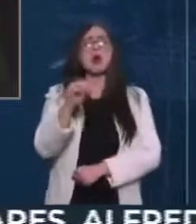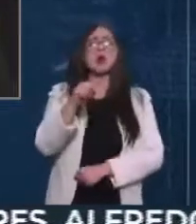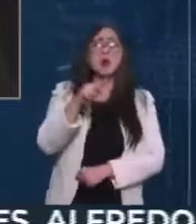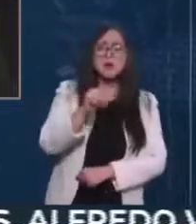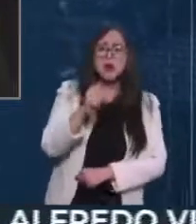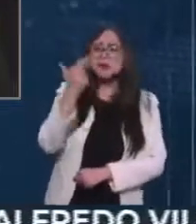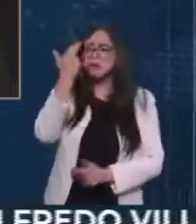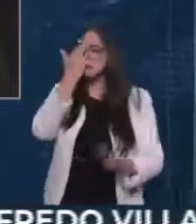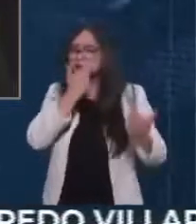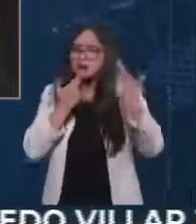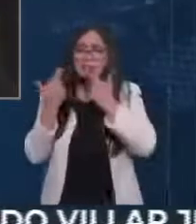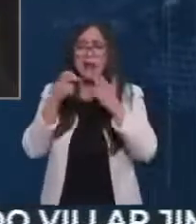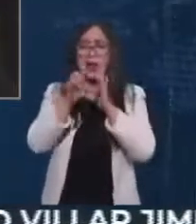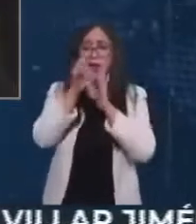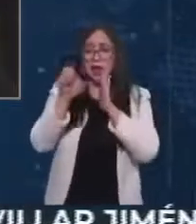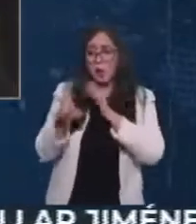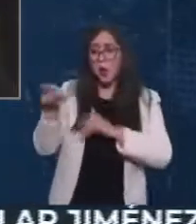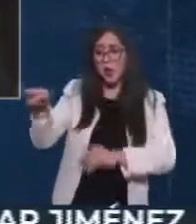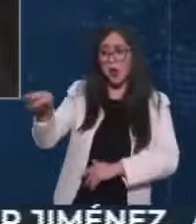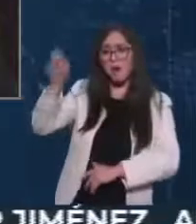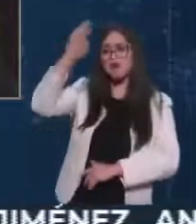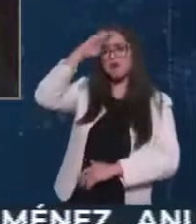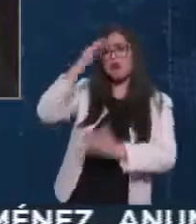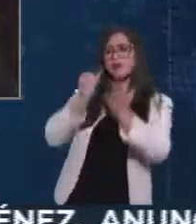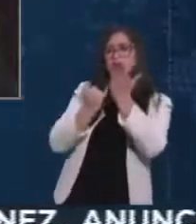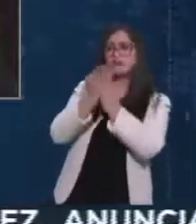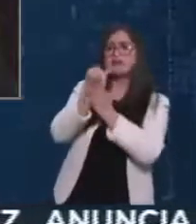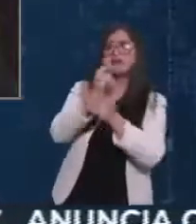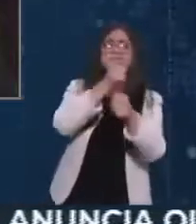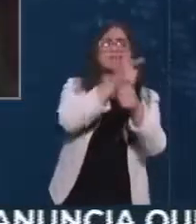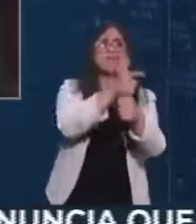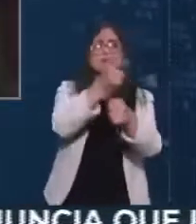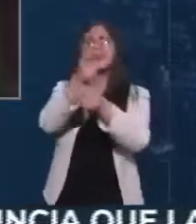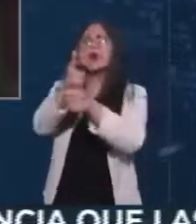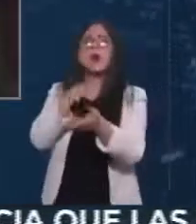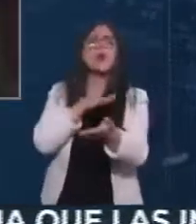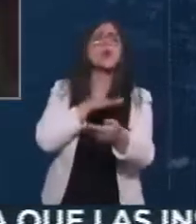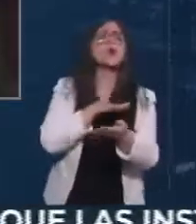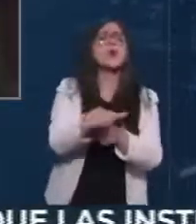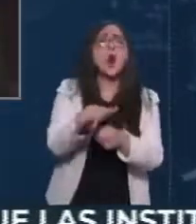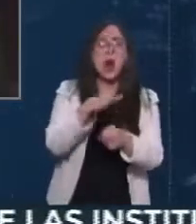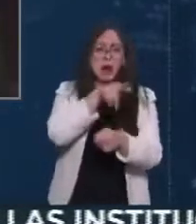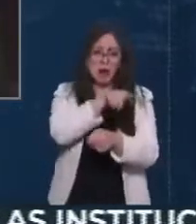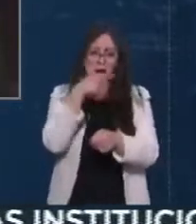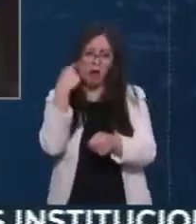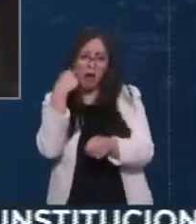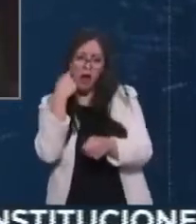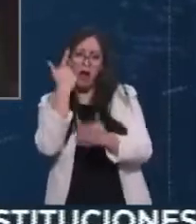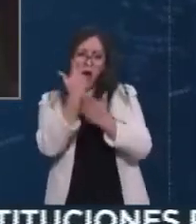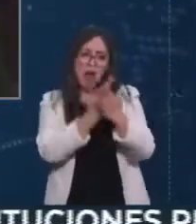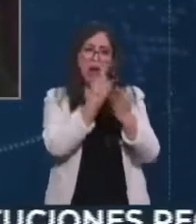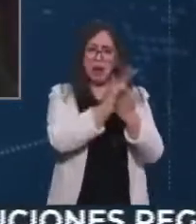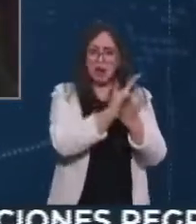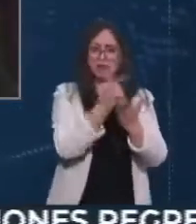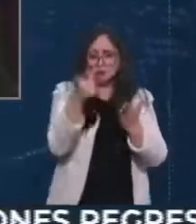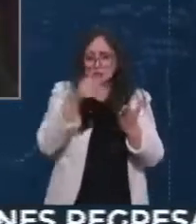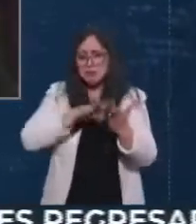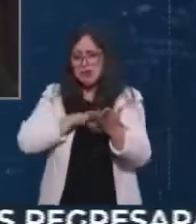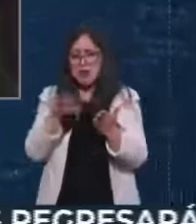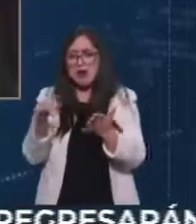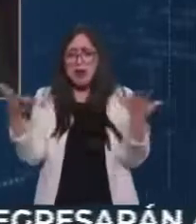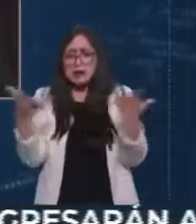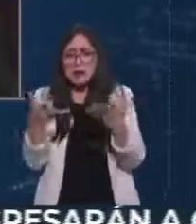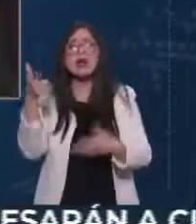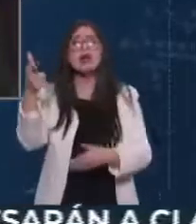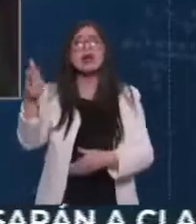auditar sin que nadie más le diga, pero en última instancia a quien rinde cuentas, porque es quien tiene la facultad sobre los